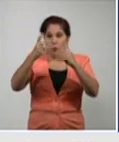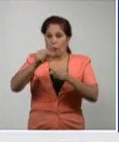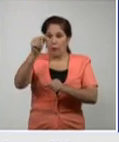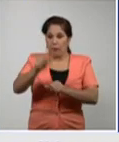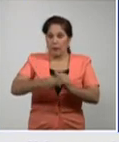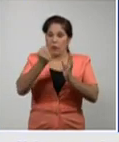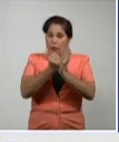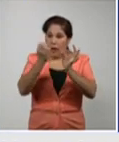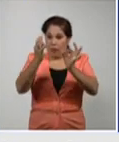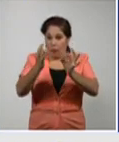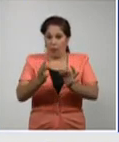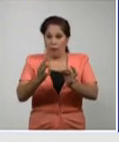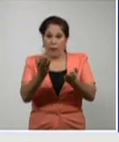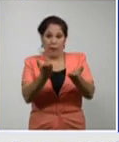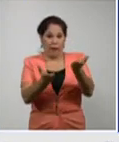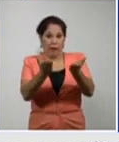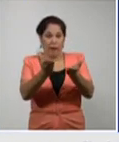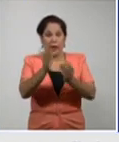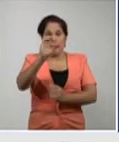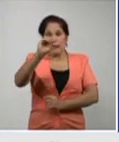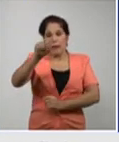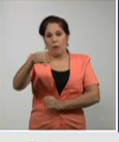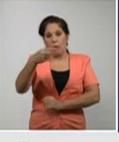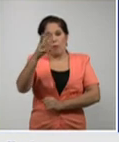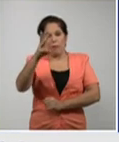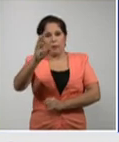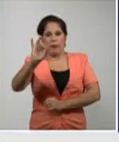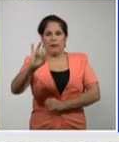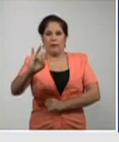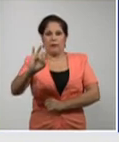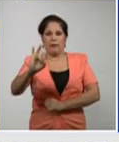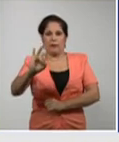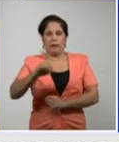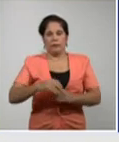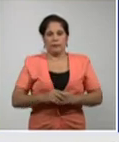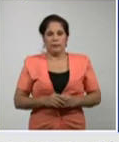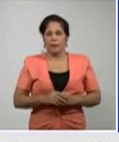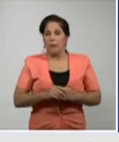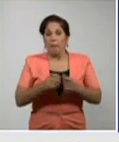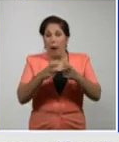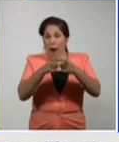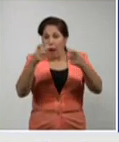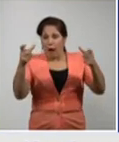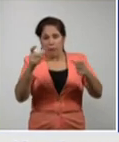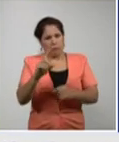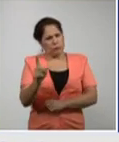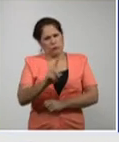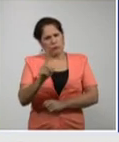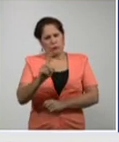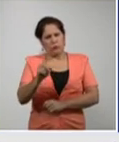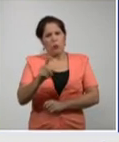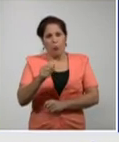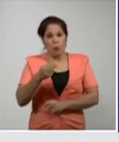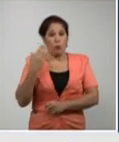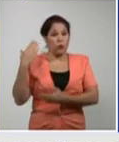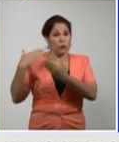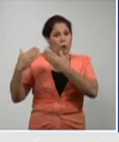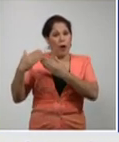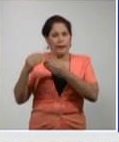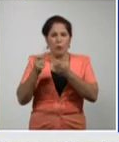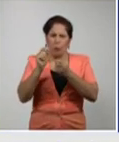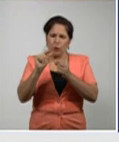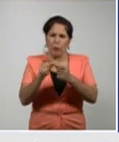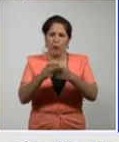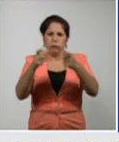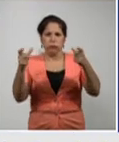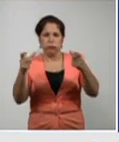confirmados, es de 0,37, que no es la más elevada de las que hemos tenido en nuestro país